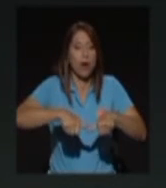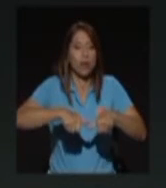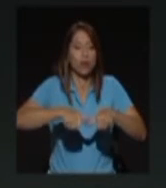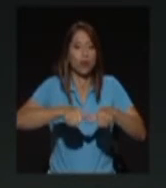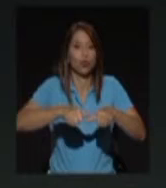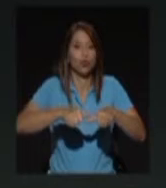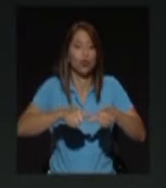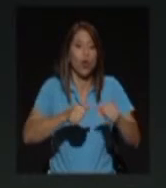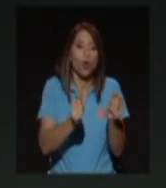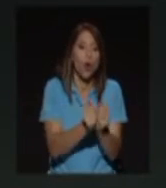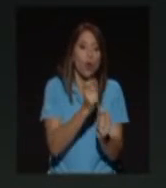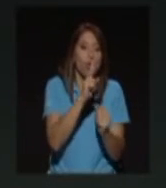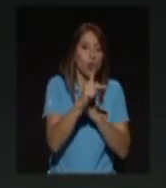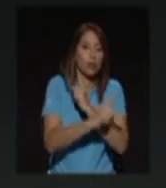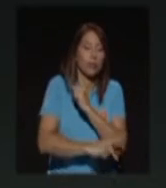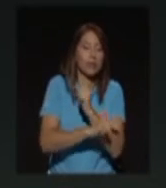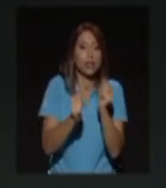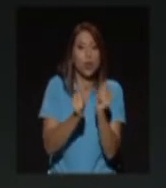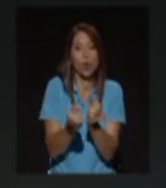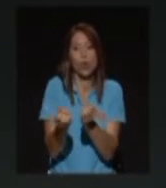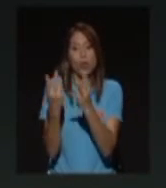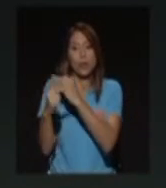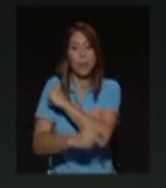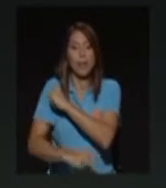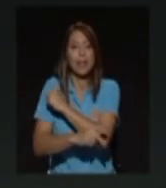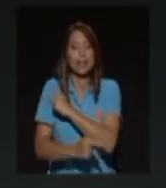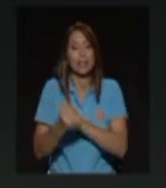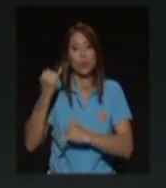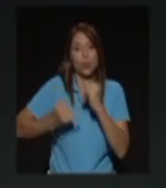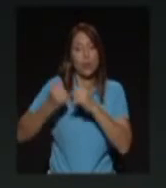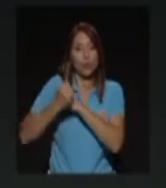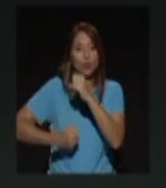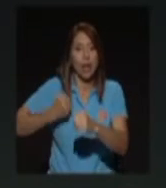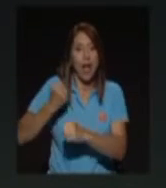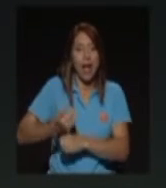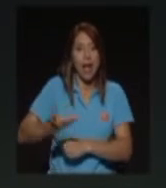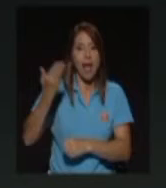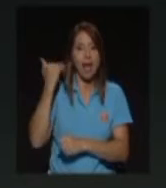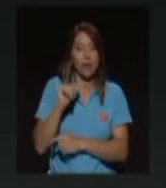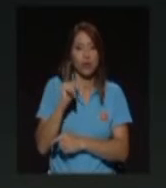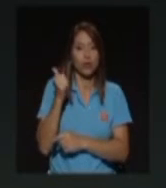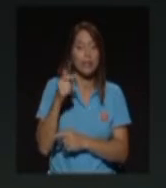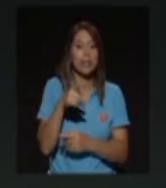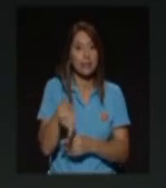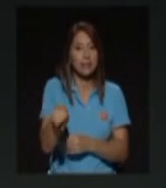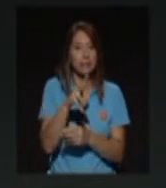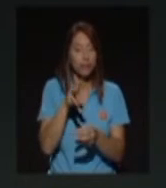bilaterales y multilaterales de los últimos 10 años, que por supuesto